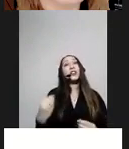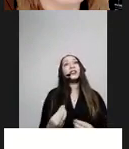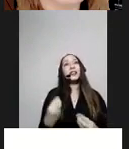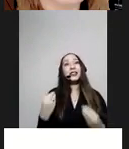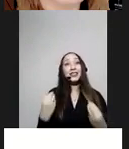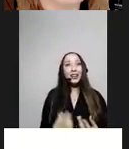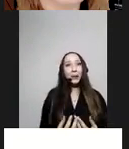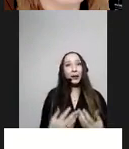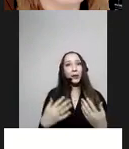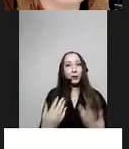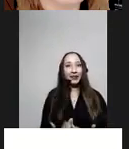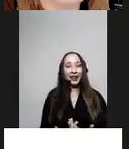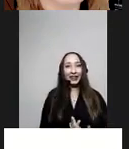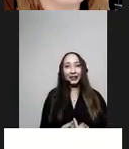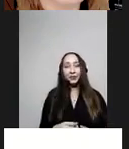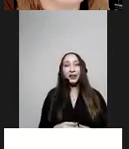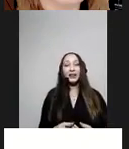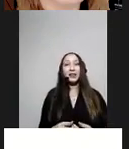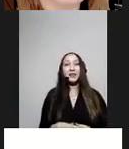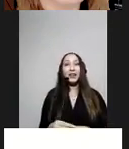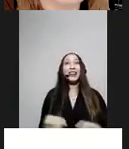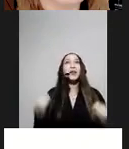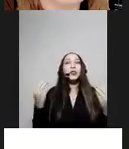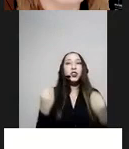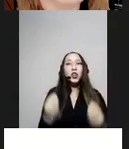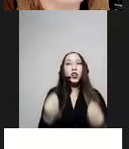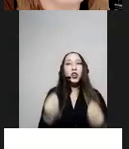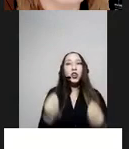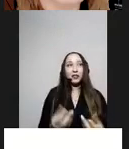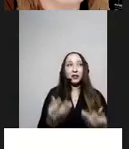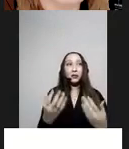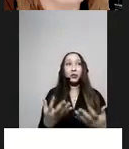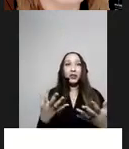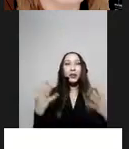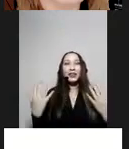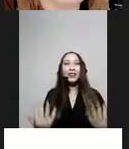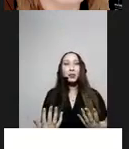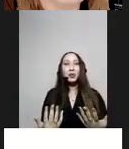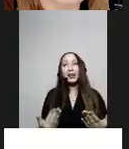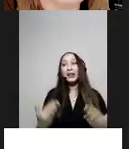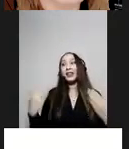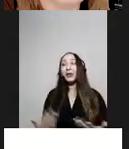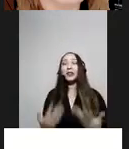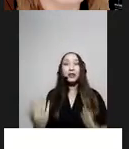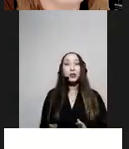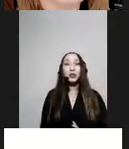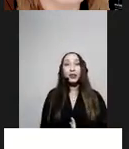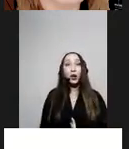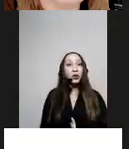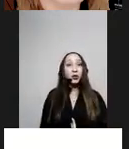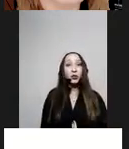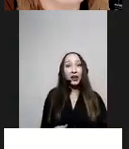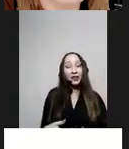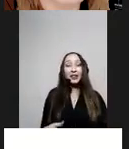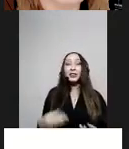desarrolla estrategias para poder manejarla. Identifica la emoción. Cuando nosotros tenemos inteligencia emocional y estamos ante una situación de